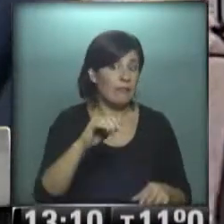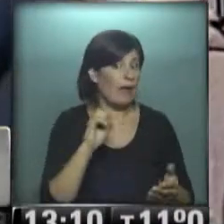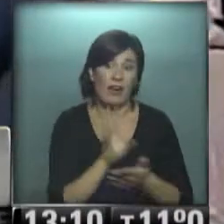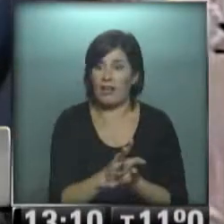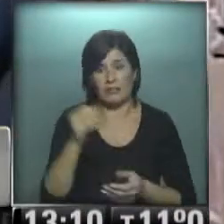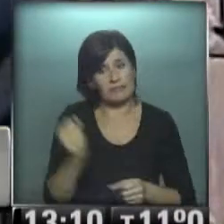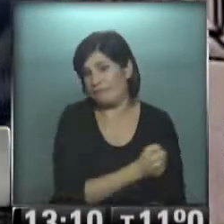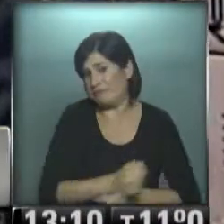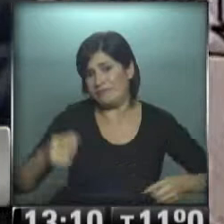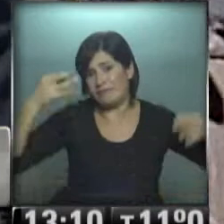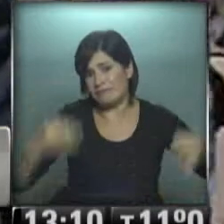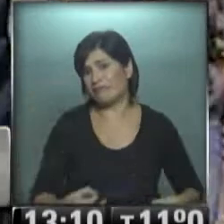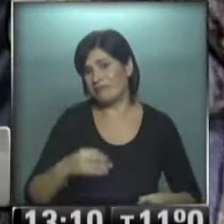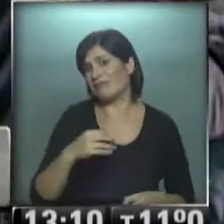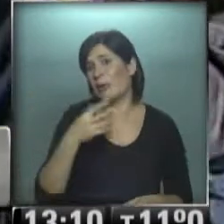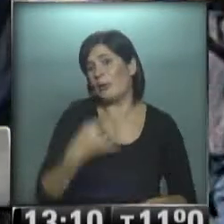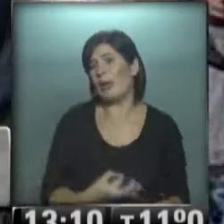hecho el propio Papa.